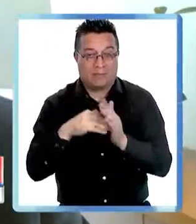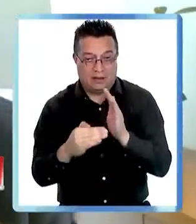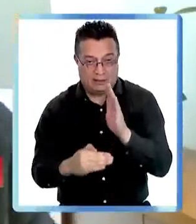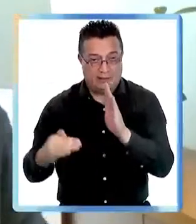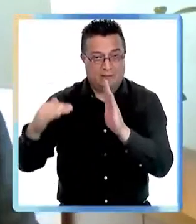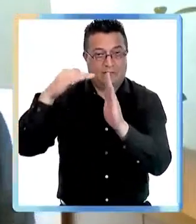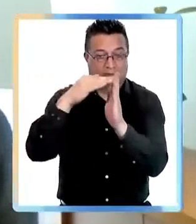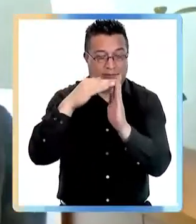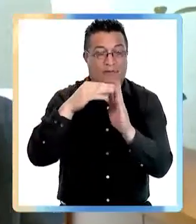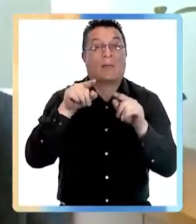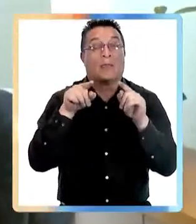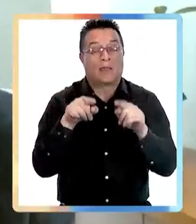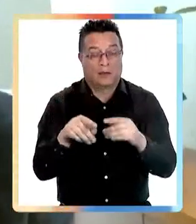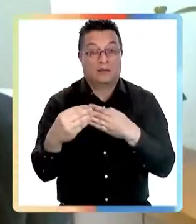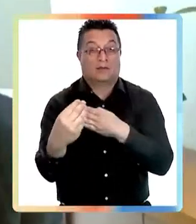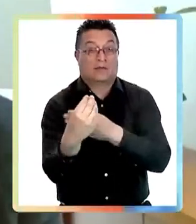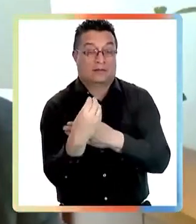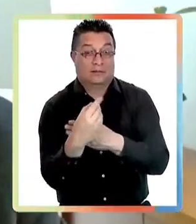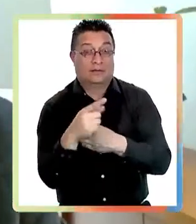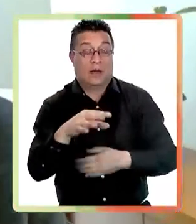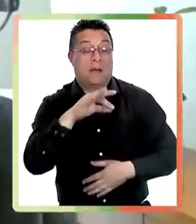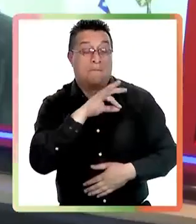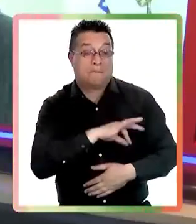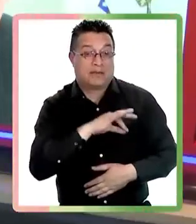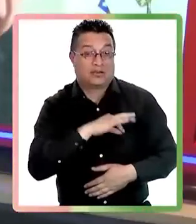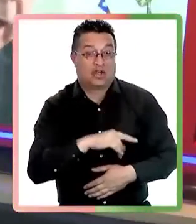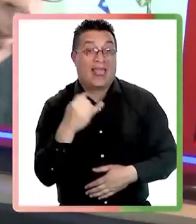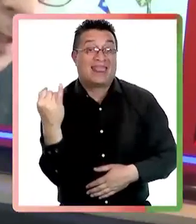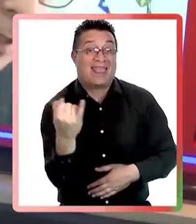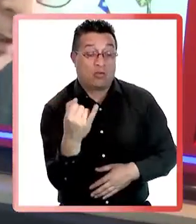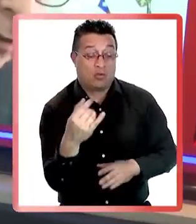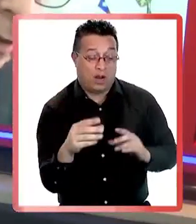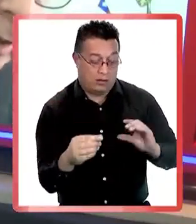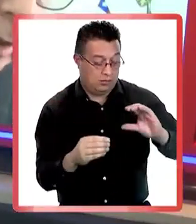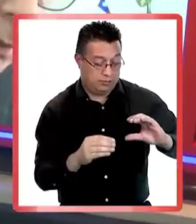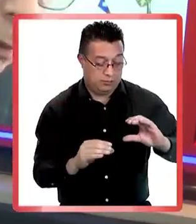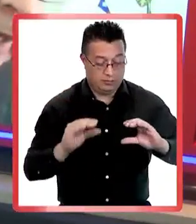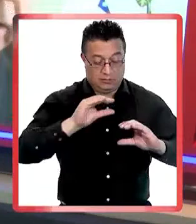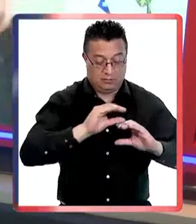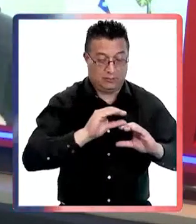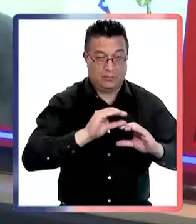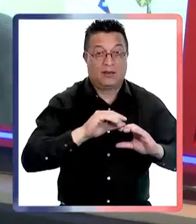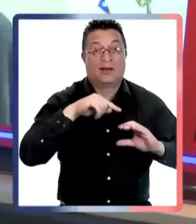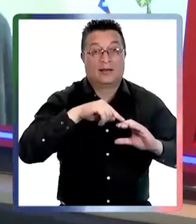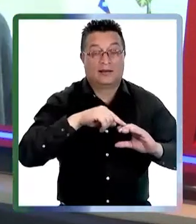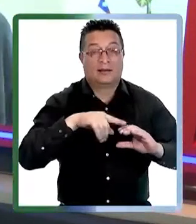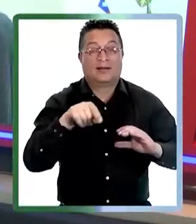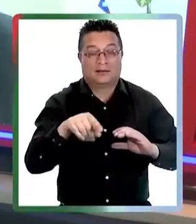250.000 pesos, va a ser alimentada por la pensión de la capitalización individual,